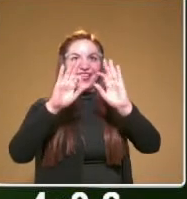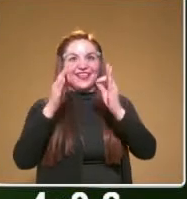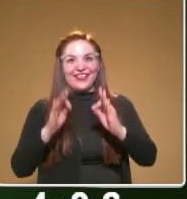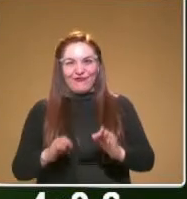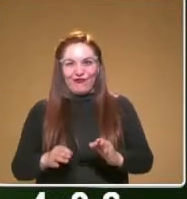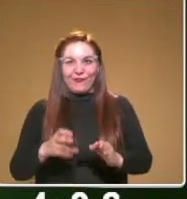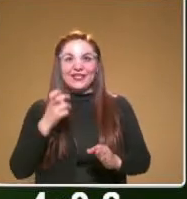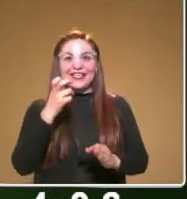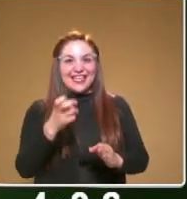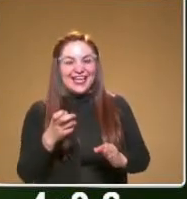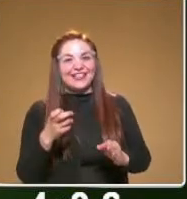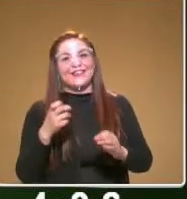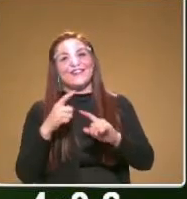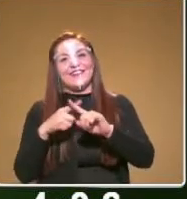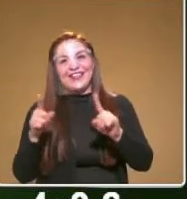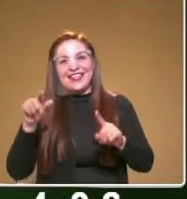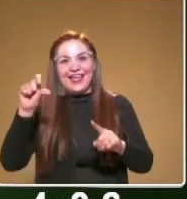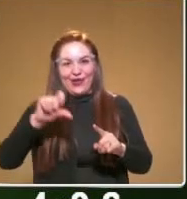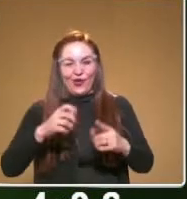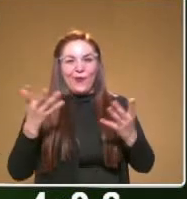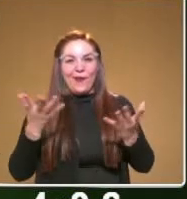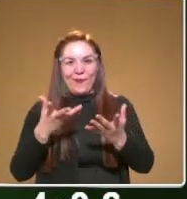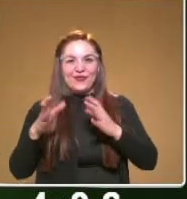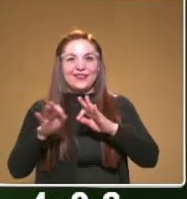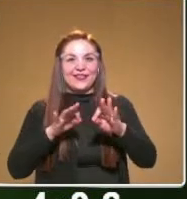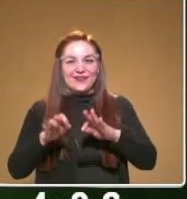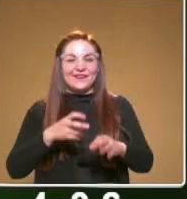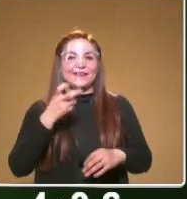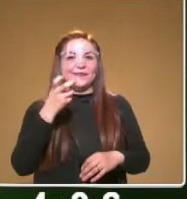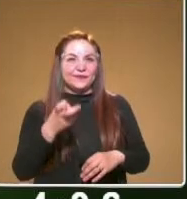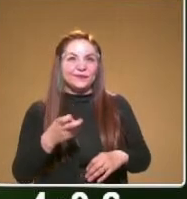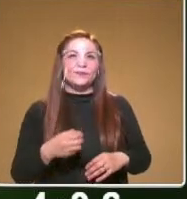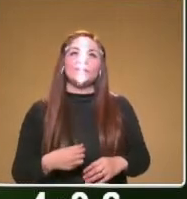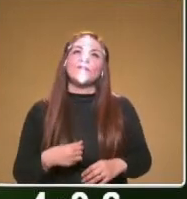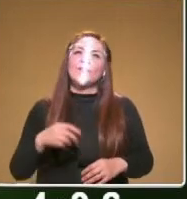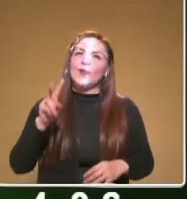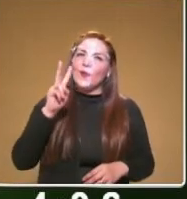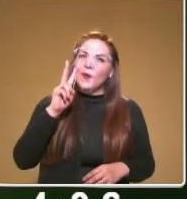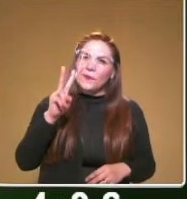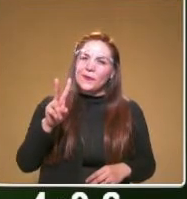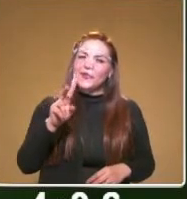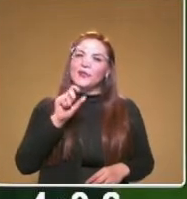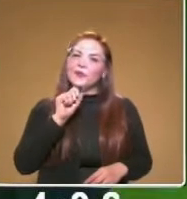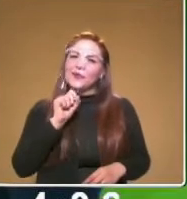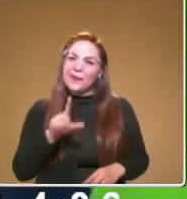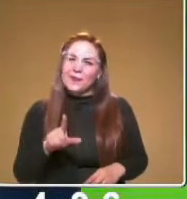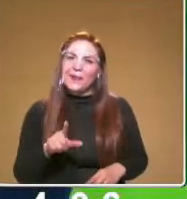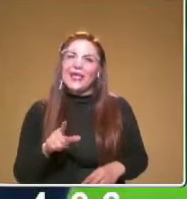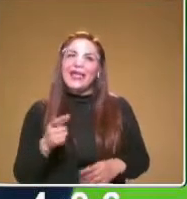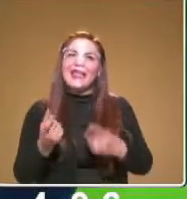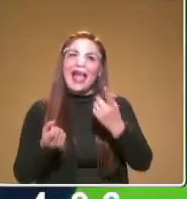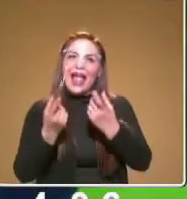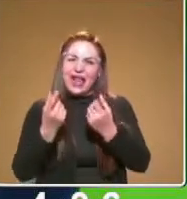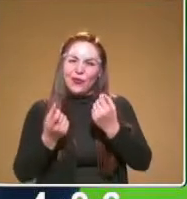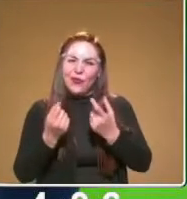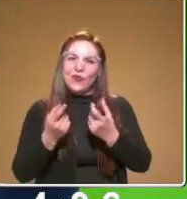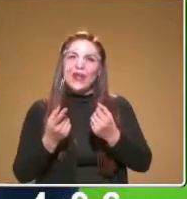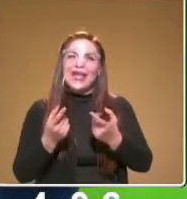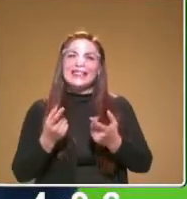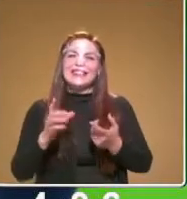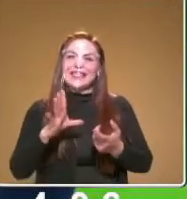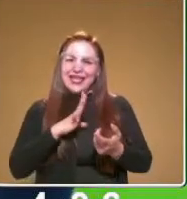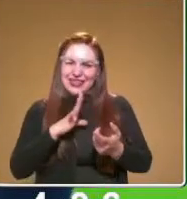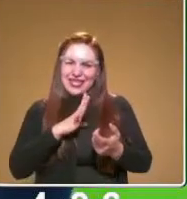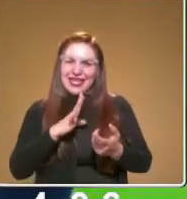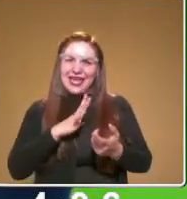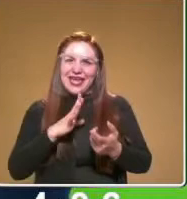pequeñas diferencias que vamos a notar el día de hoy. De hecho, yo he visto incluso hasta libros, maestra, que traen ya las retículas y te viene como que en